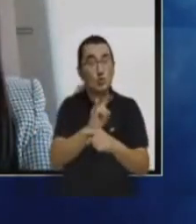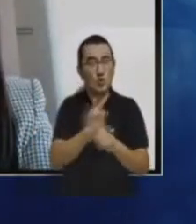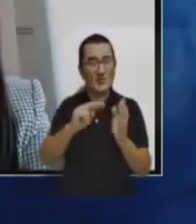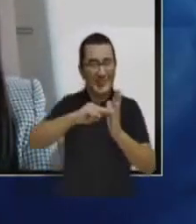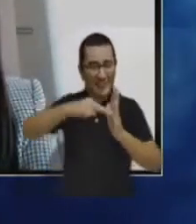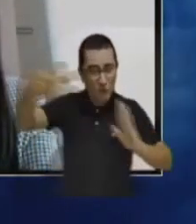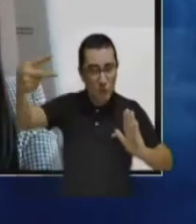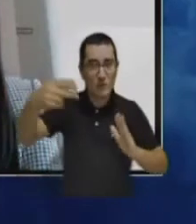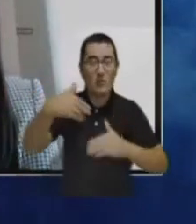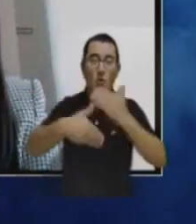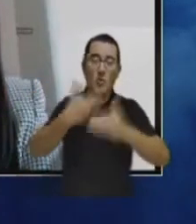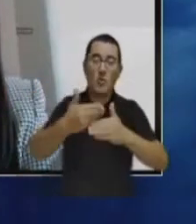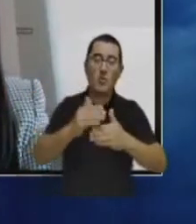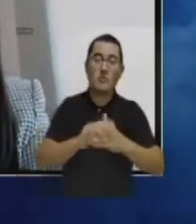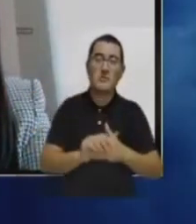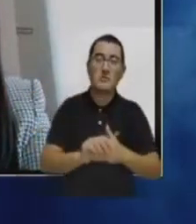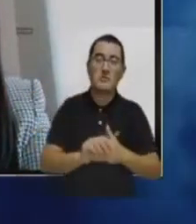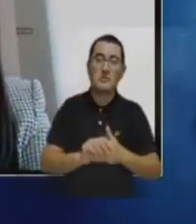caso, y